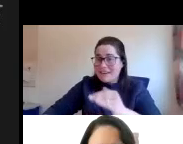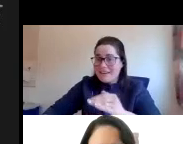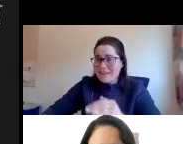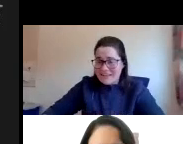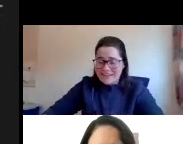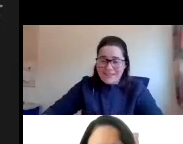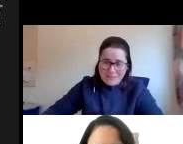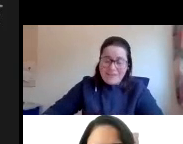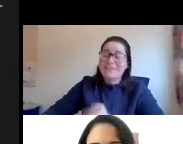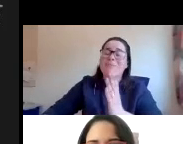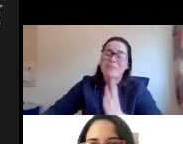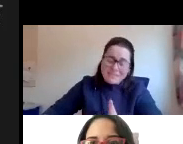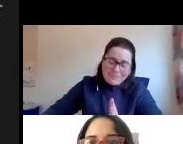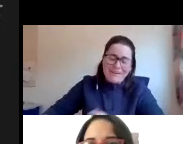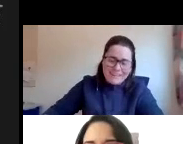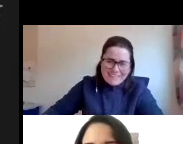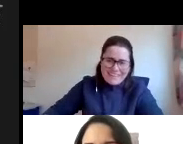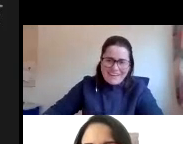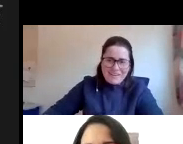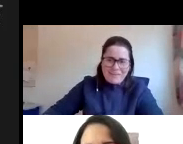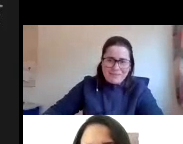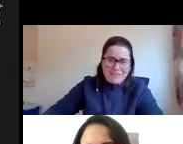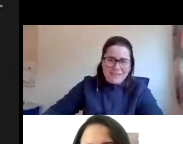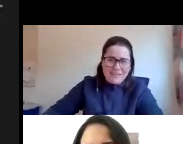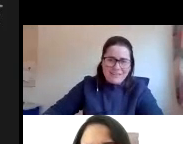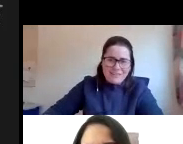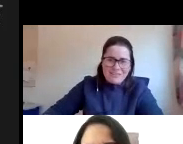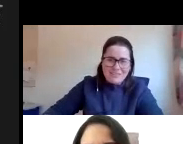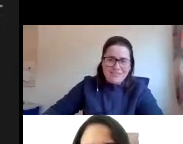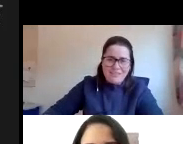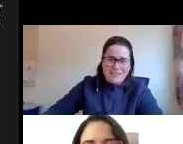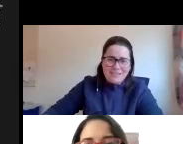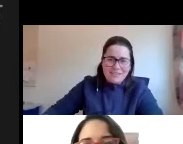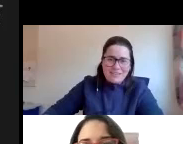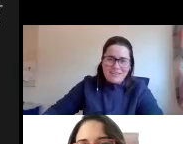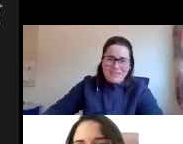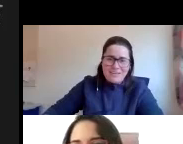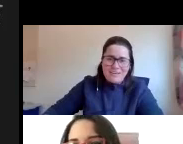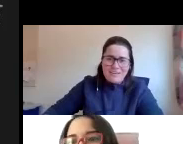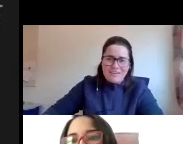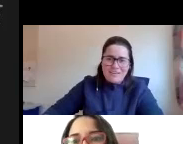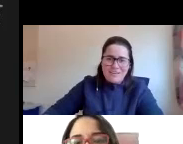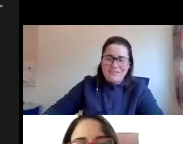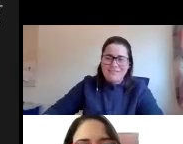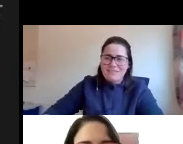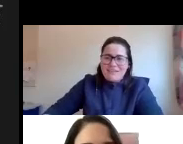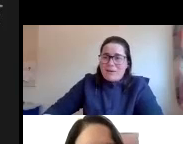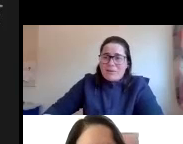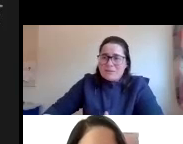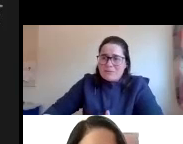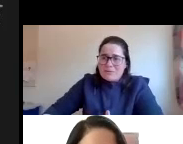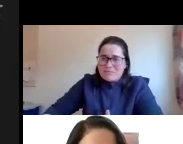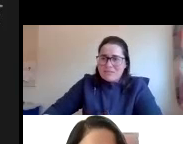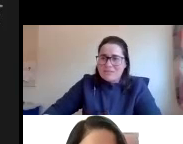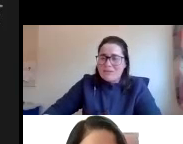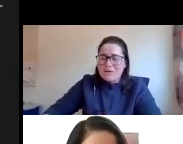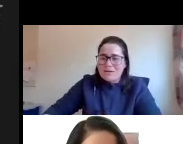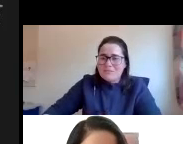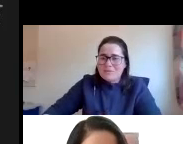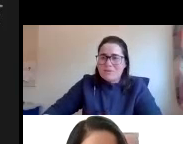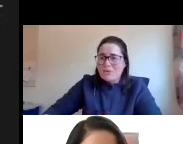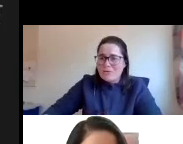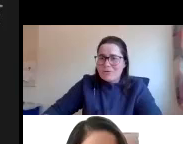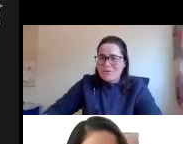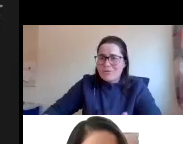la entrada directa, la entrada principal del lago de Amatitlán, en donde si ven es agua residual, es